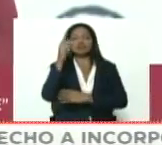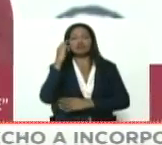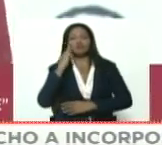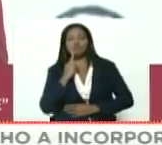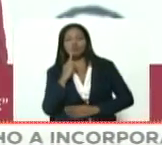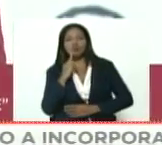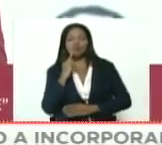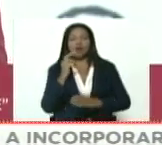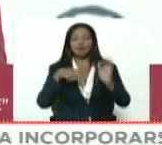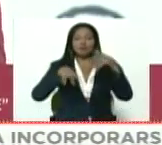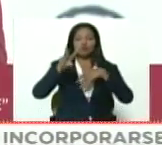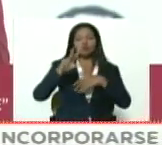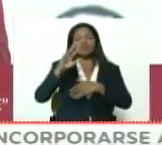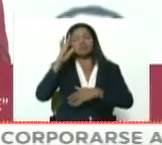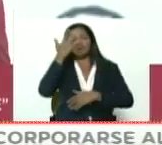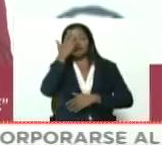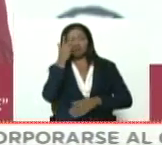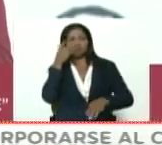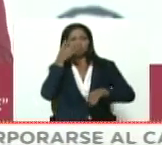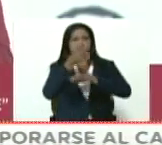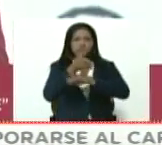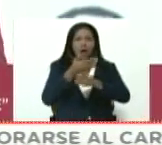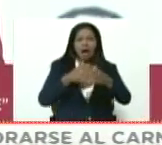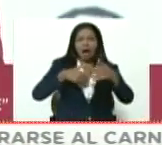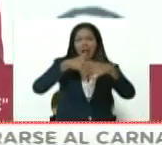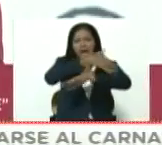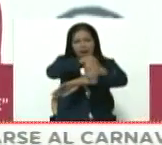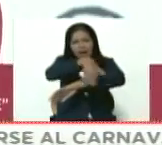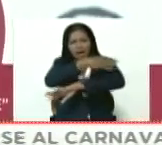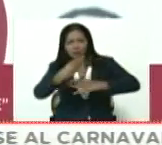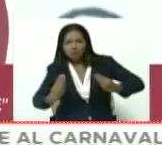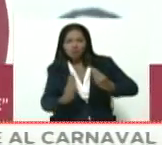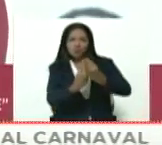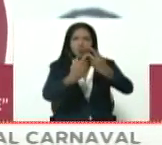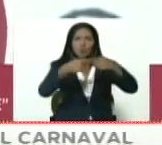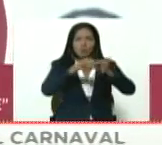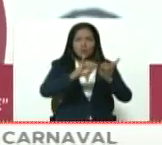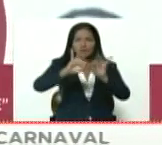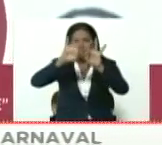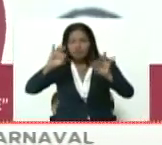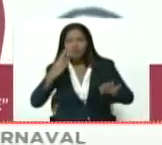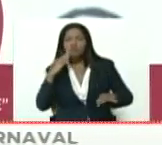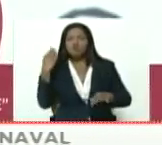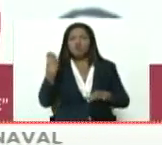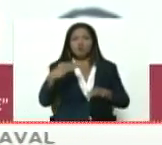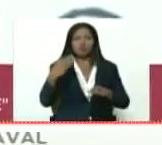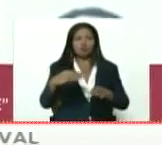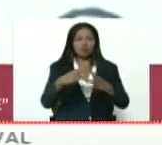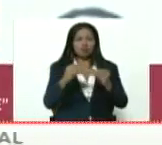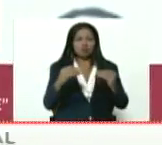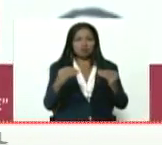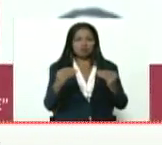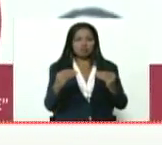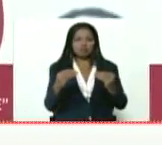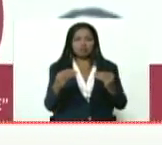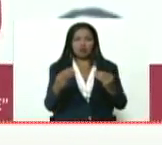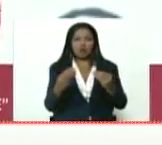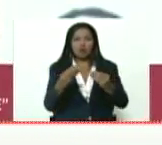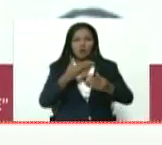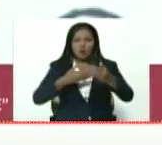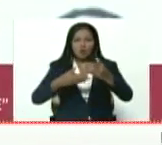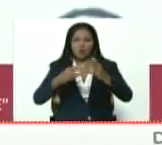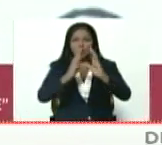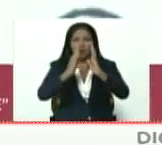Angostura. 12 de febrero, estuvimos en las calles acompañando a nuestra juventud, a todas las organizaciones y movimientos juveniles